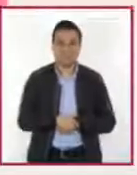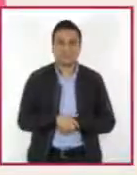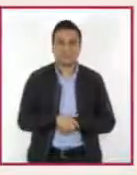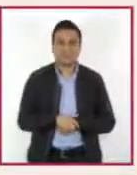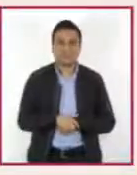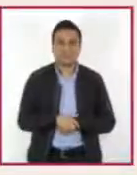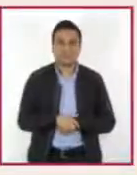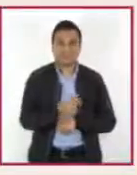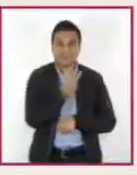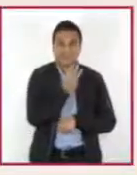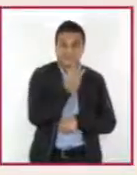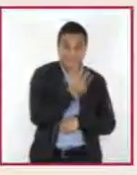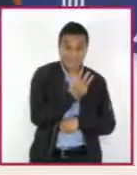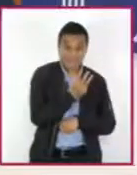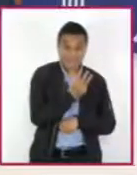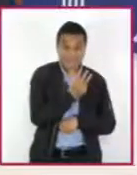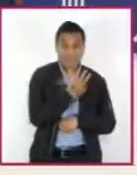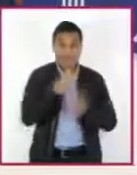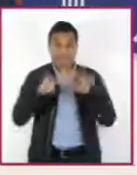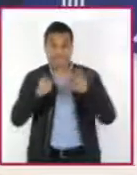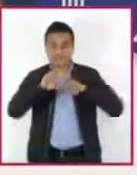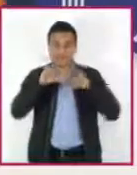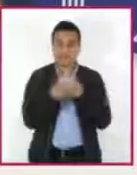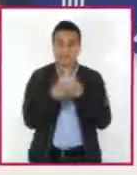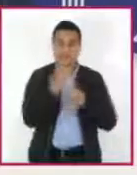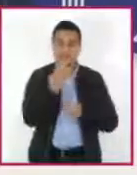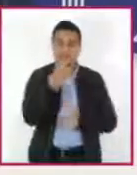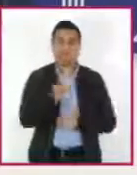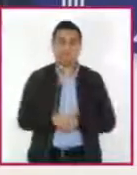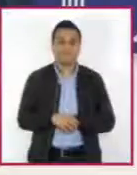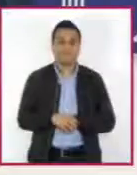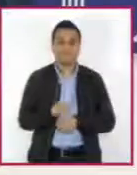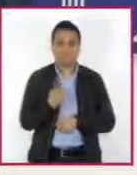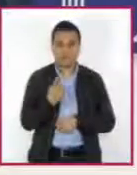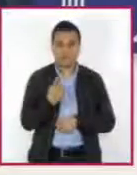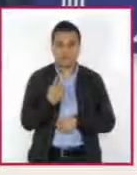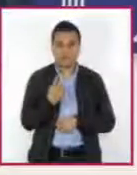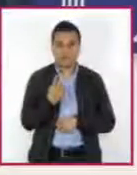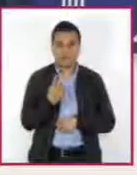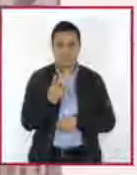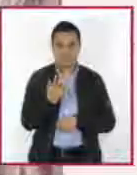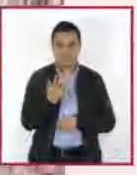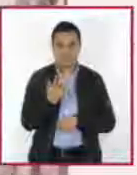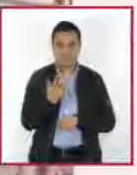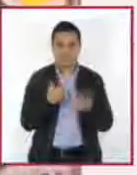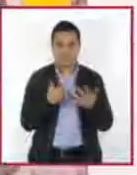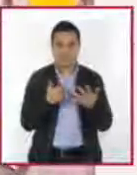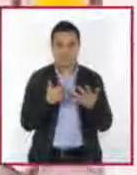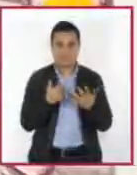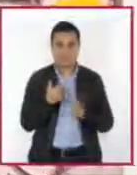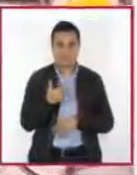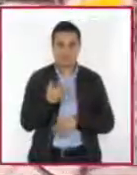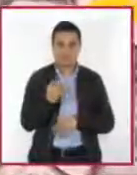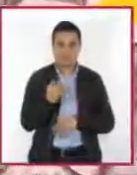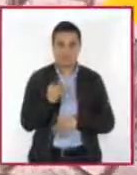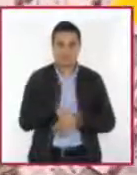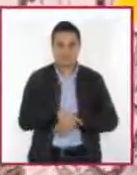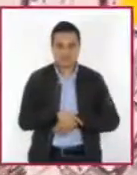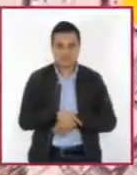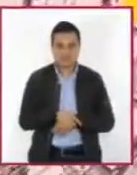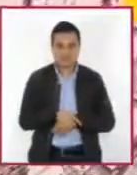Tres, oh, nueve. Uno, dos, tres, cuatro, cinco, seis, siete, ocho, nueve.